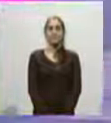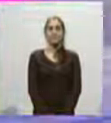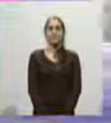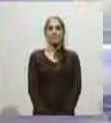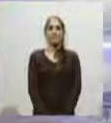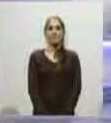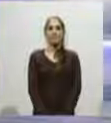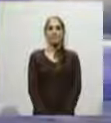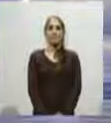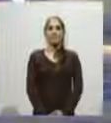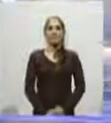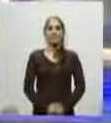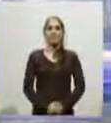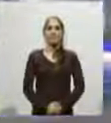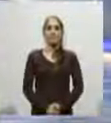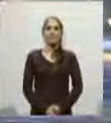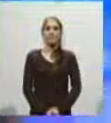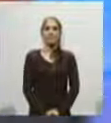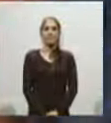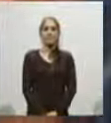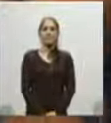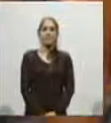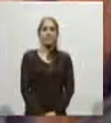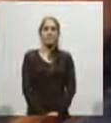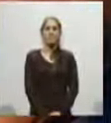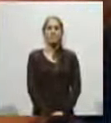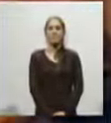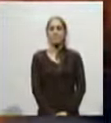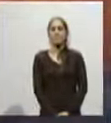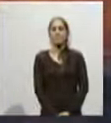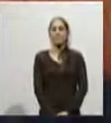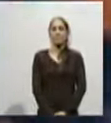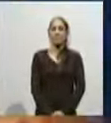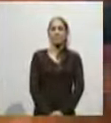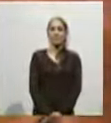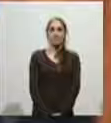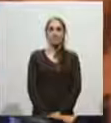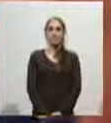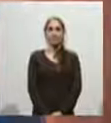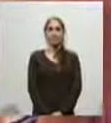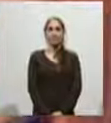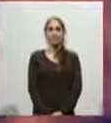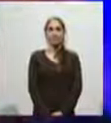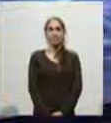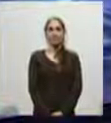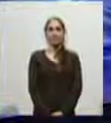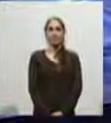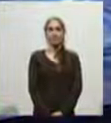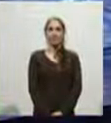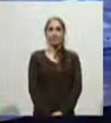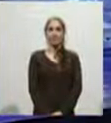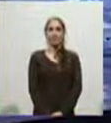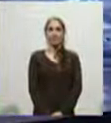Plan sideral, no hay espacio para un error. Viajo hacia ti, cuenta atrás, voy a despegar solo por